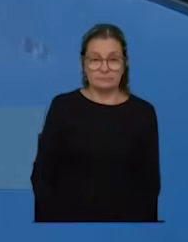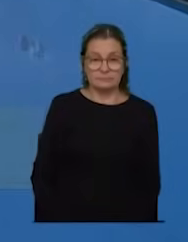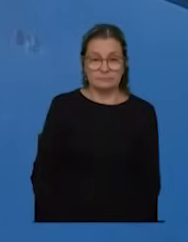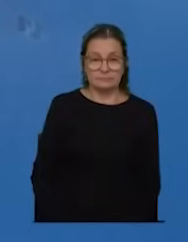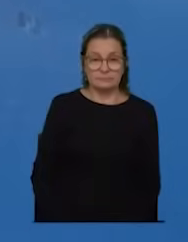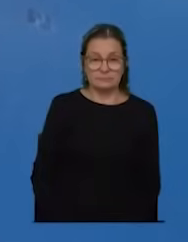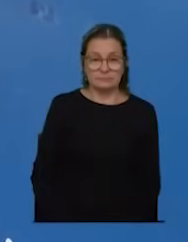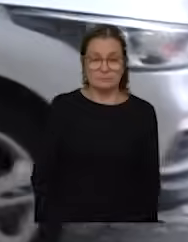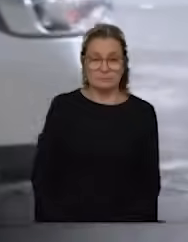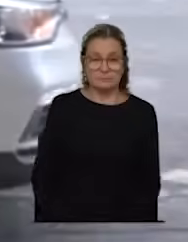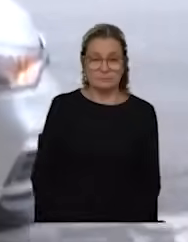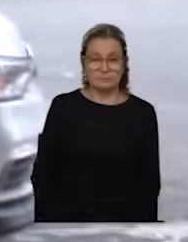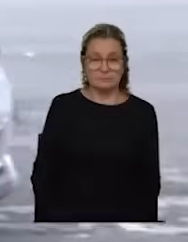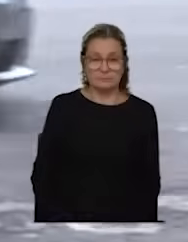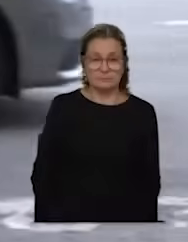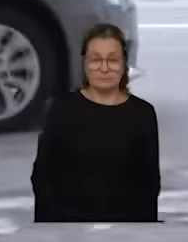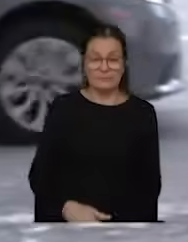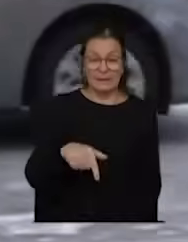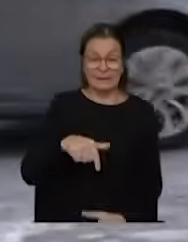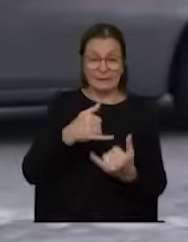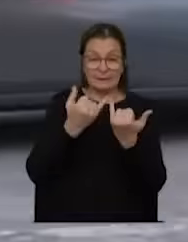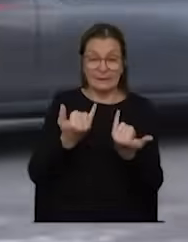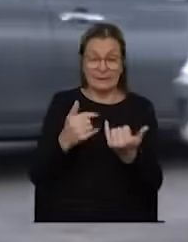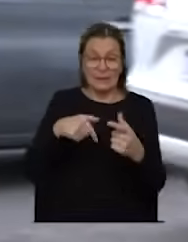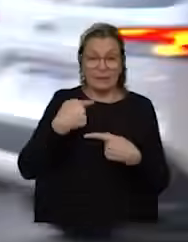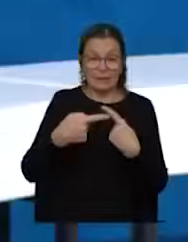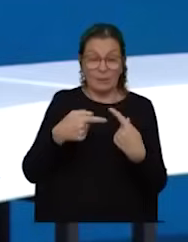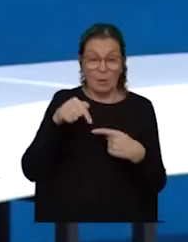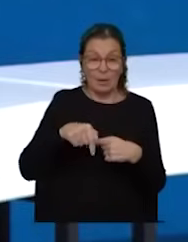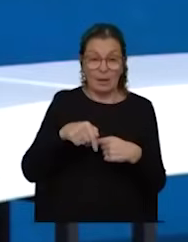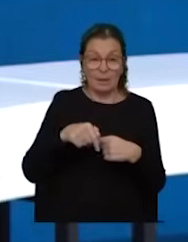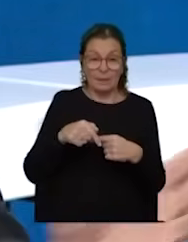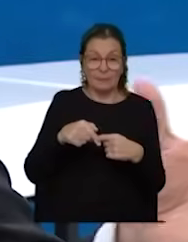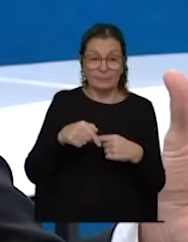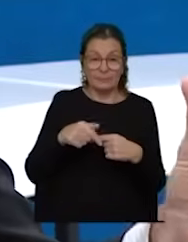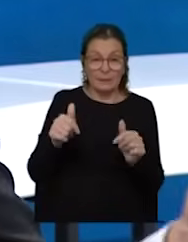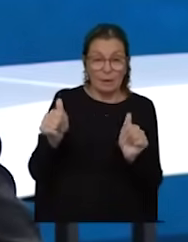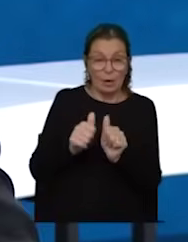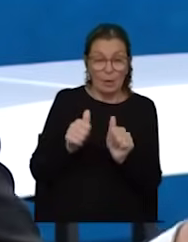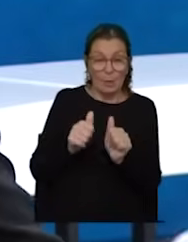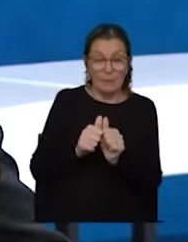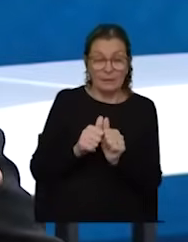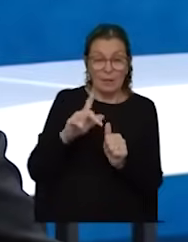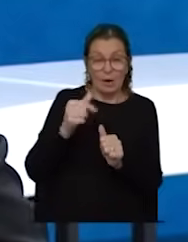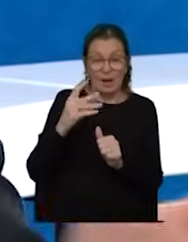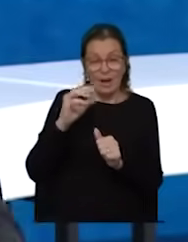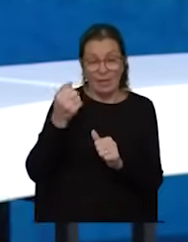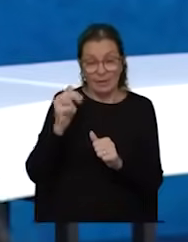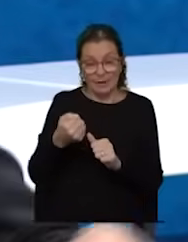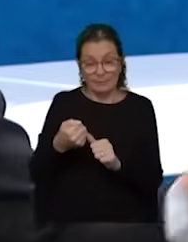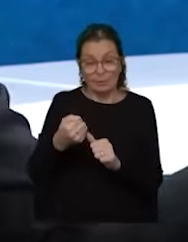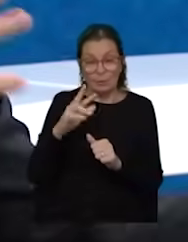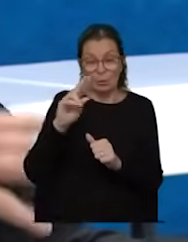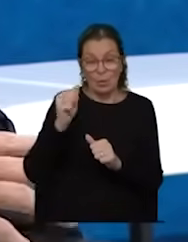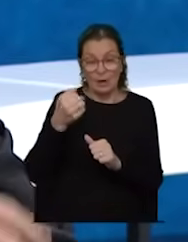ejecutivo pas en esta jornada seguimos por acudio acompañan Antonio ladra Martín Duarte mis